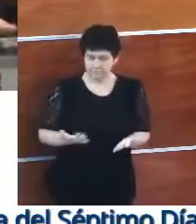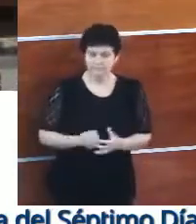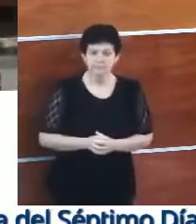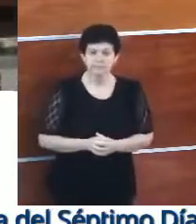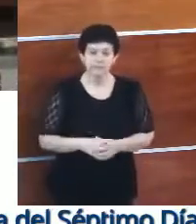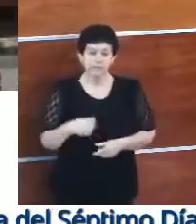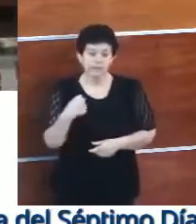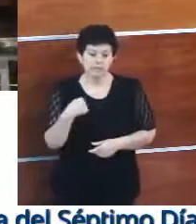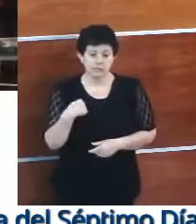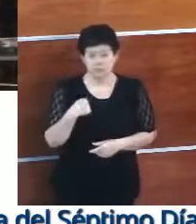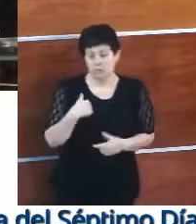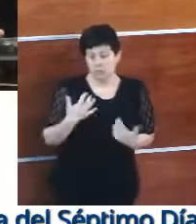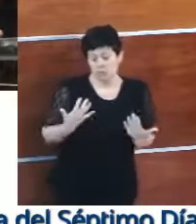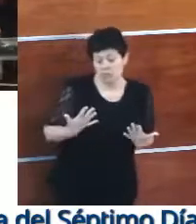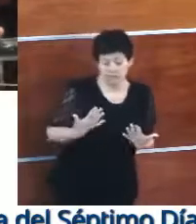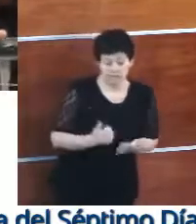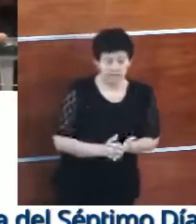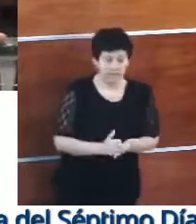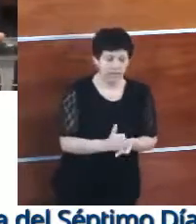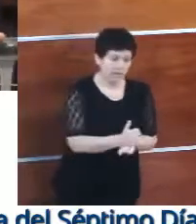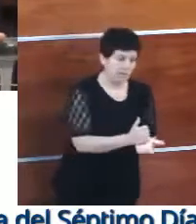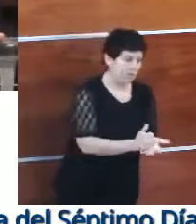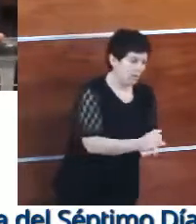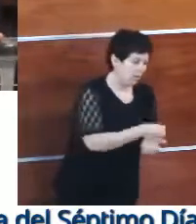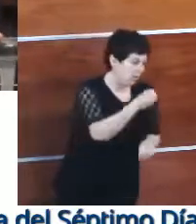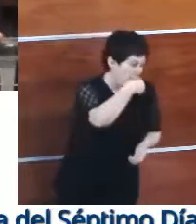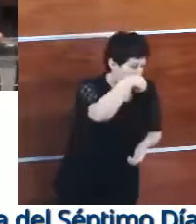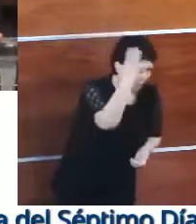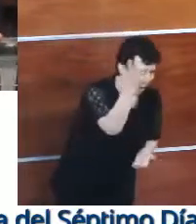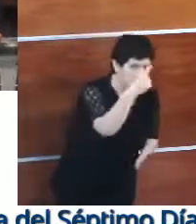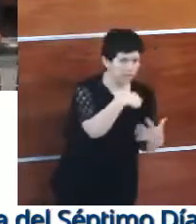Porque yo podría estar esperando otra cosa.